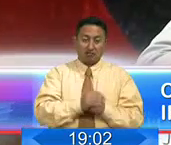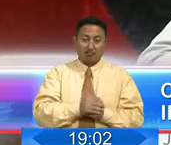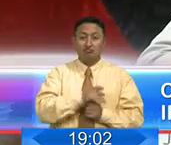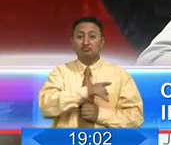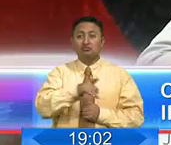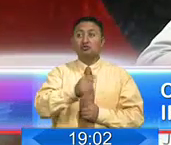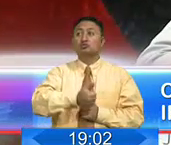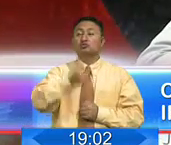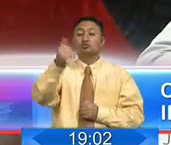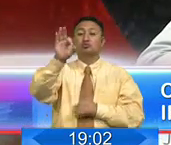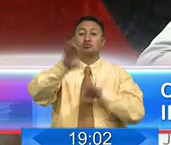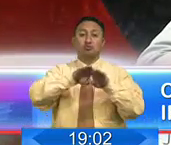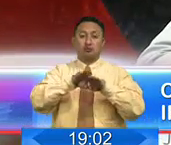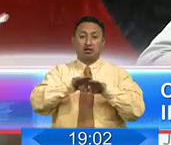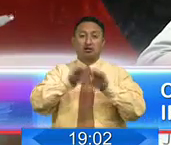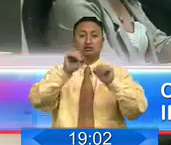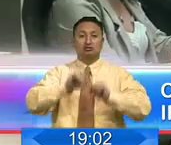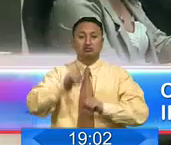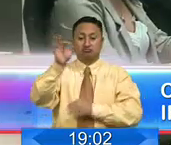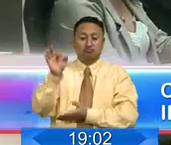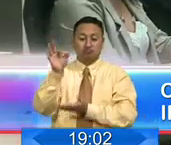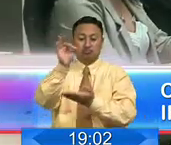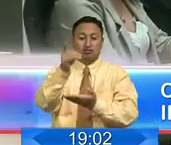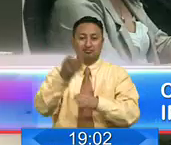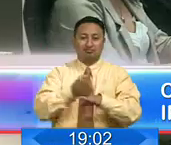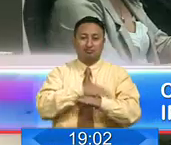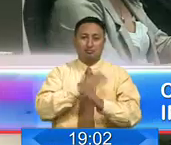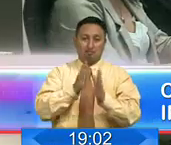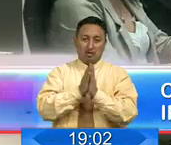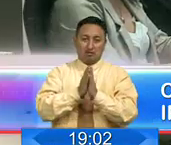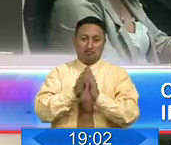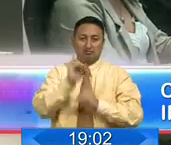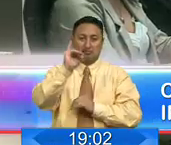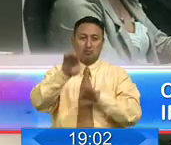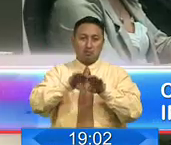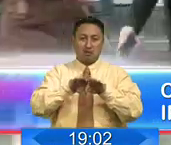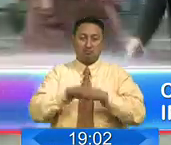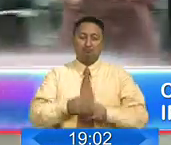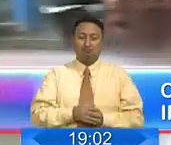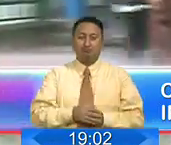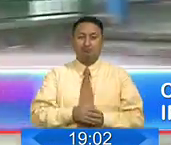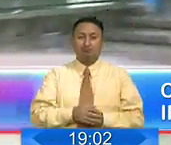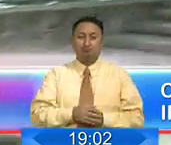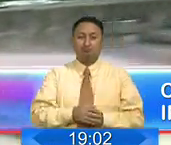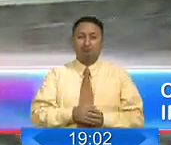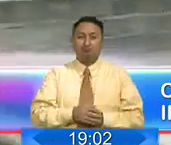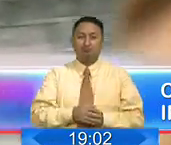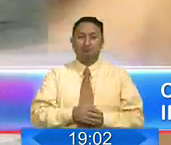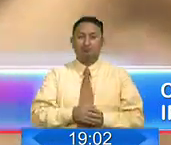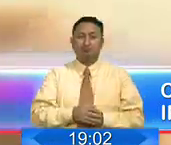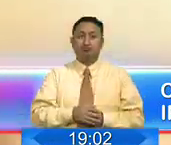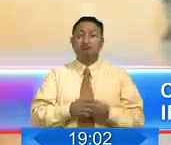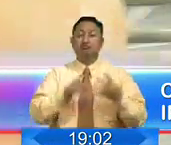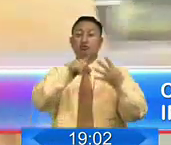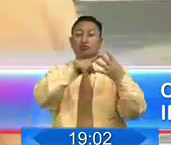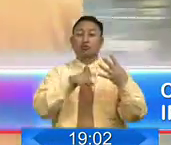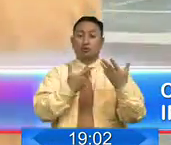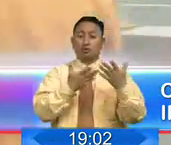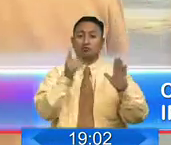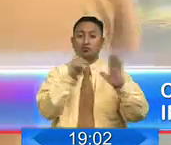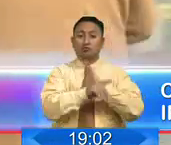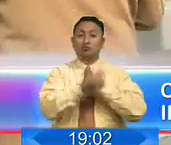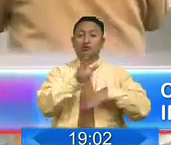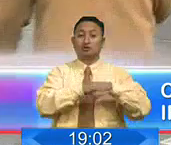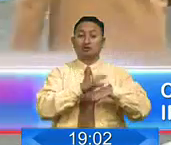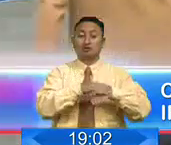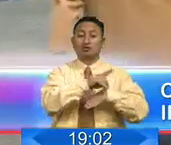estar presente en audiencia de medidas cautelares que solicitó en la ciudad de Ibarra. La denuncia penal en contra de los cuatro se presentó por la